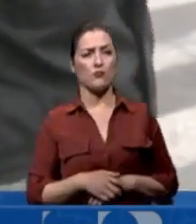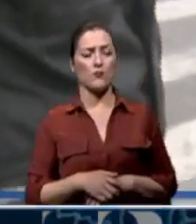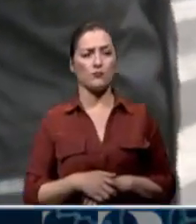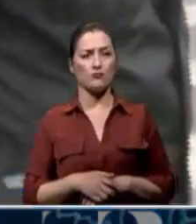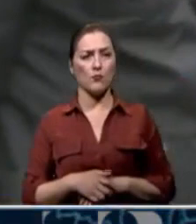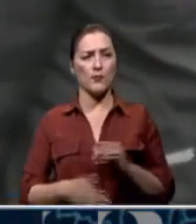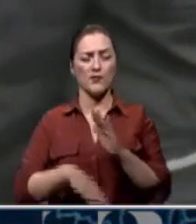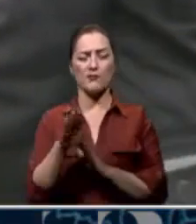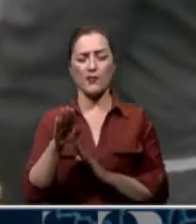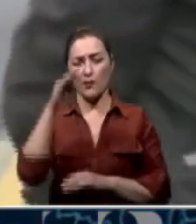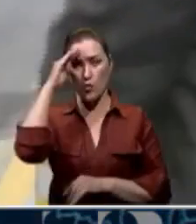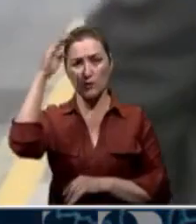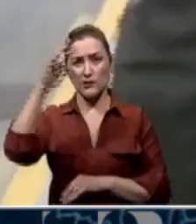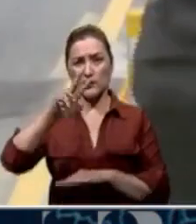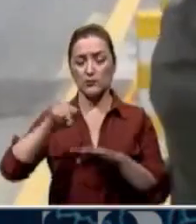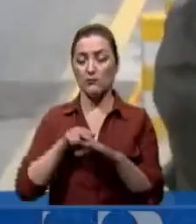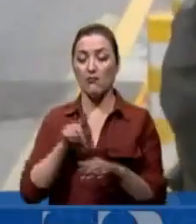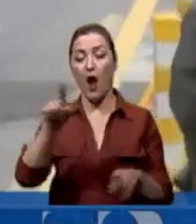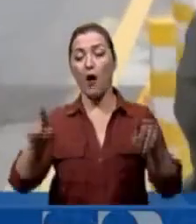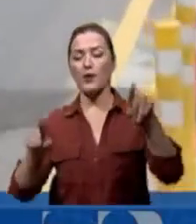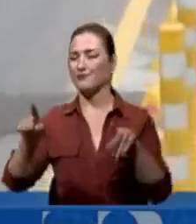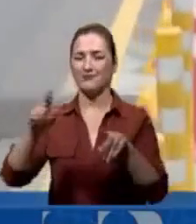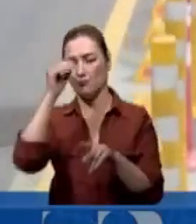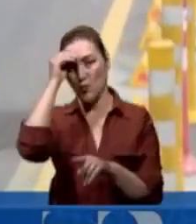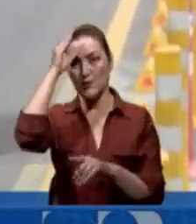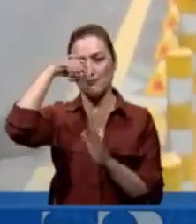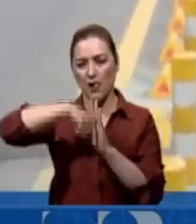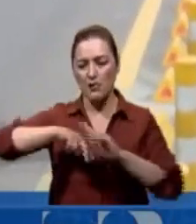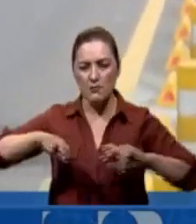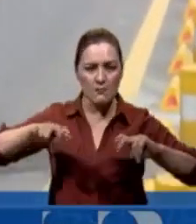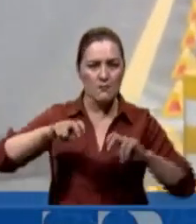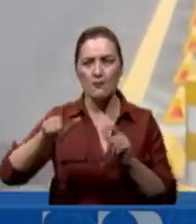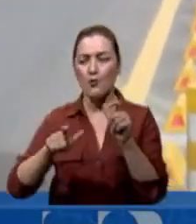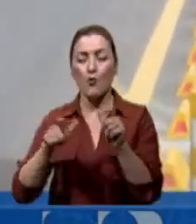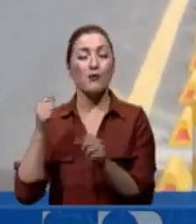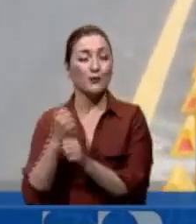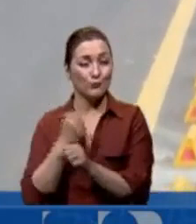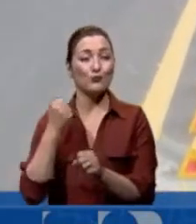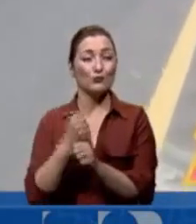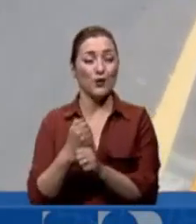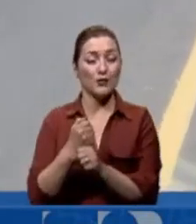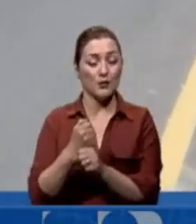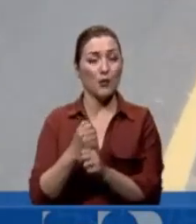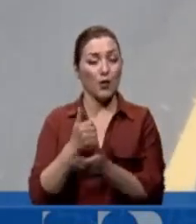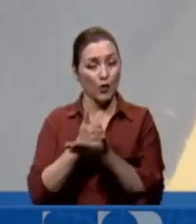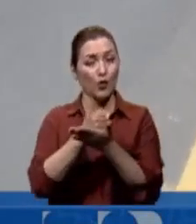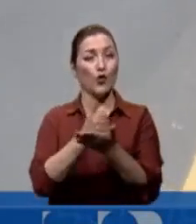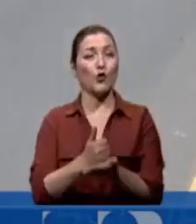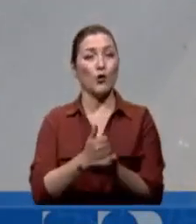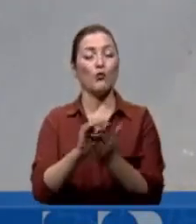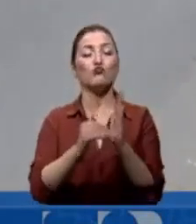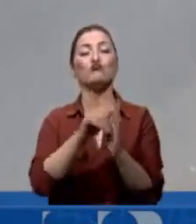necesitamos mucho más que la Policía Nacional, necesitamos Policía de Inteligencia, necesitamos gente que realmente venga a trabajar y ayudarnos contra